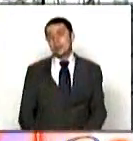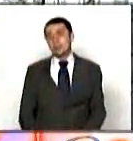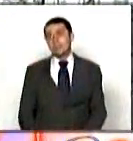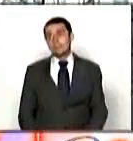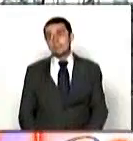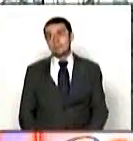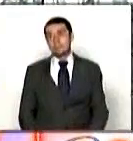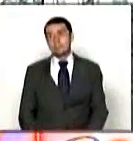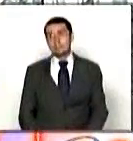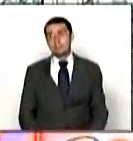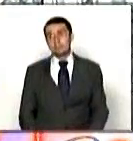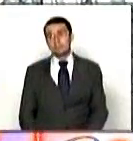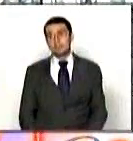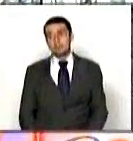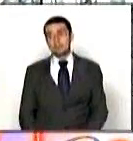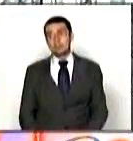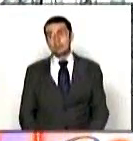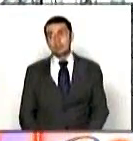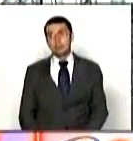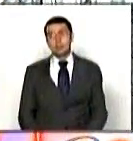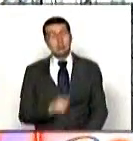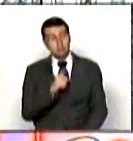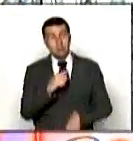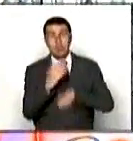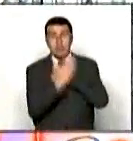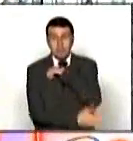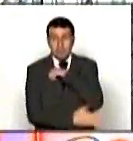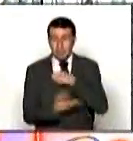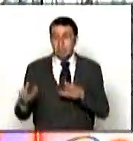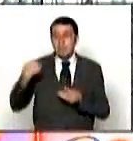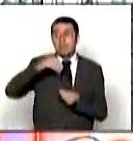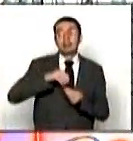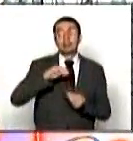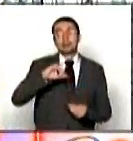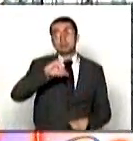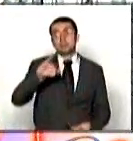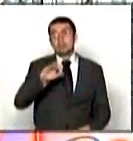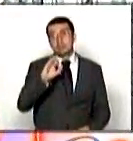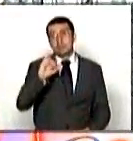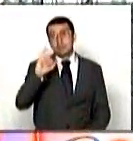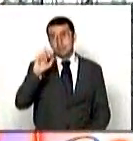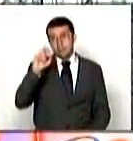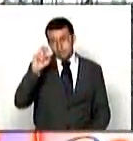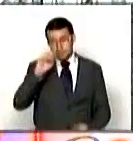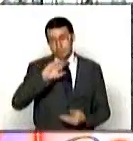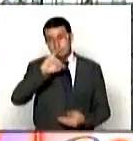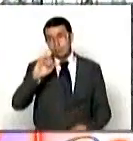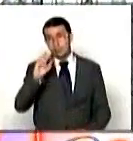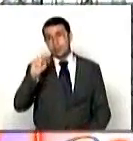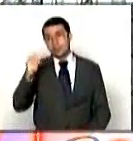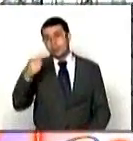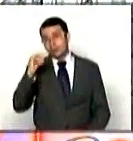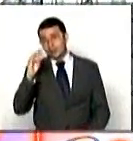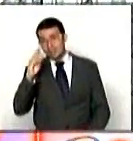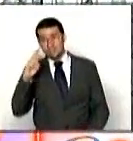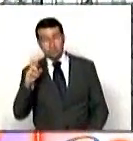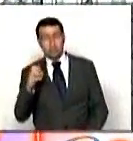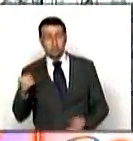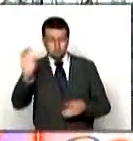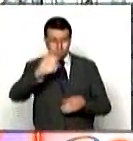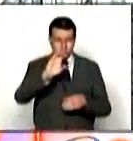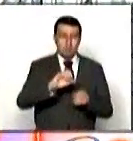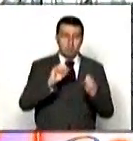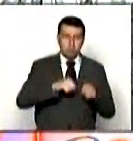respecto a la parte de la piña y el jengibre, es una buena opción. El jengibre es excelente para estimular las defensas y la respuesta inmunológica, y en las gripas